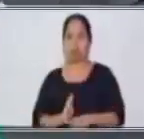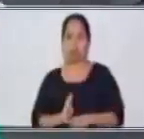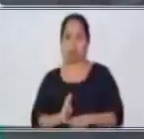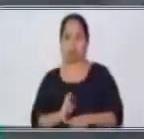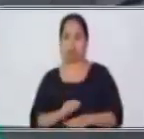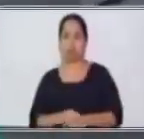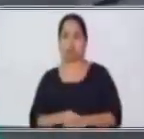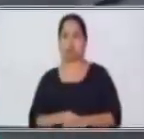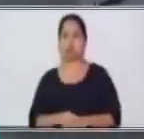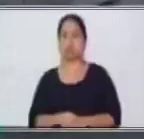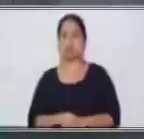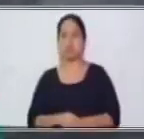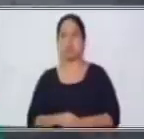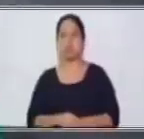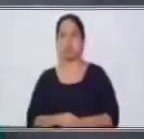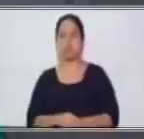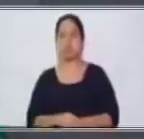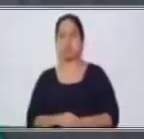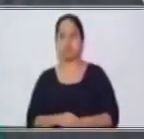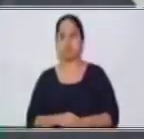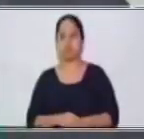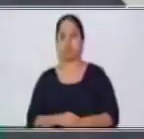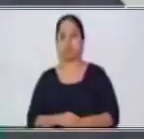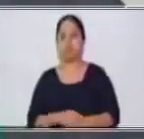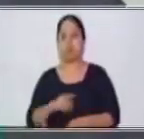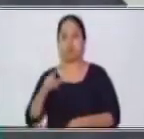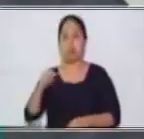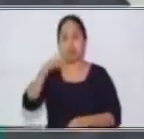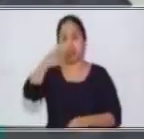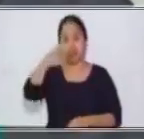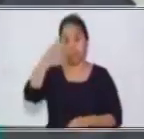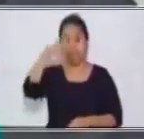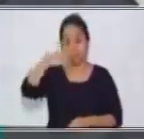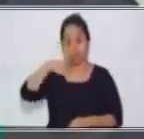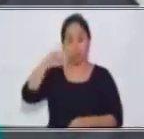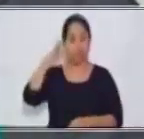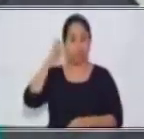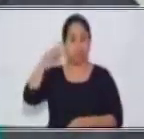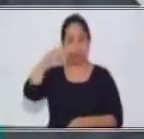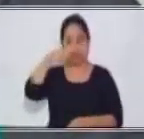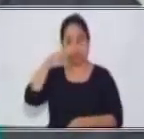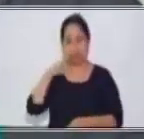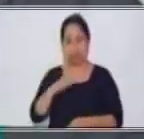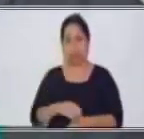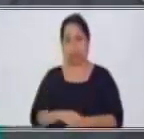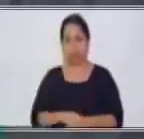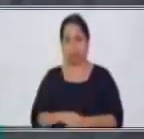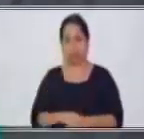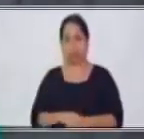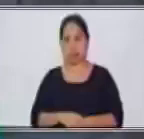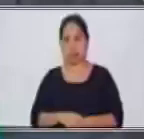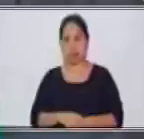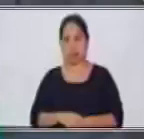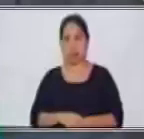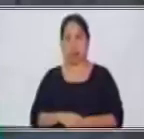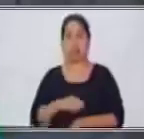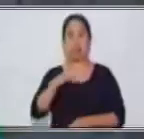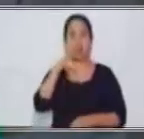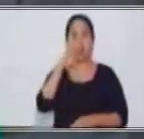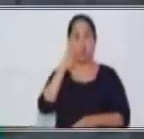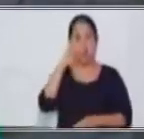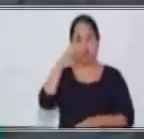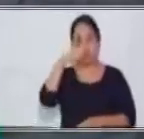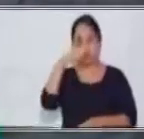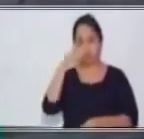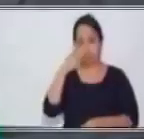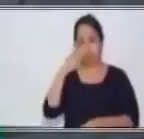Mire. Y entonces la tangente de beta va a ser igual